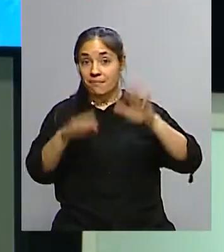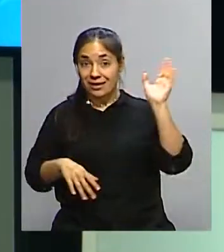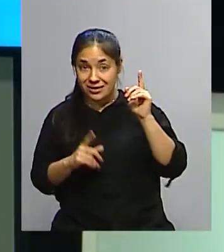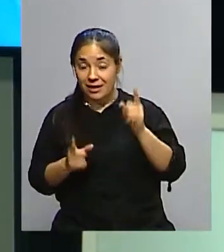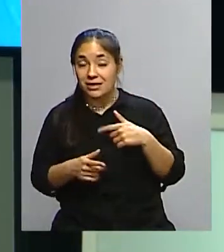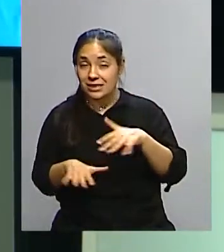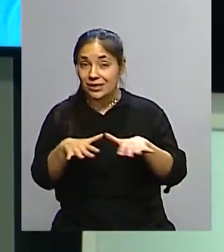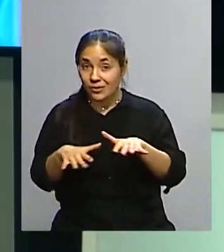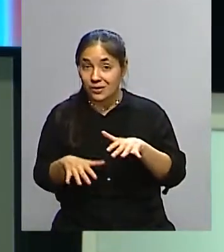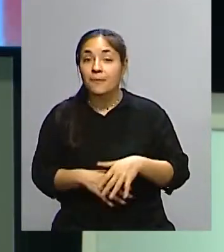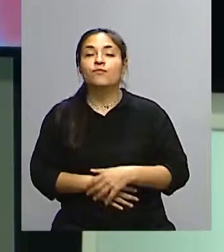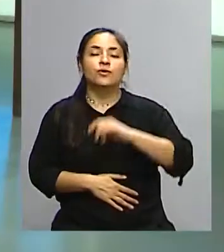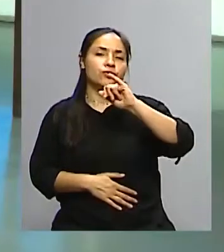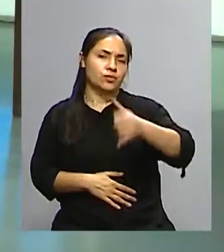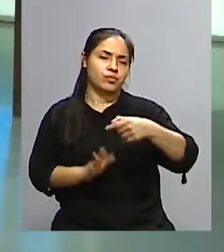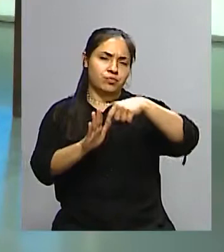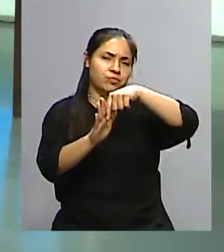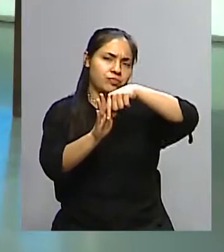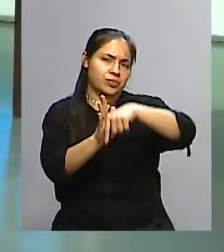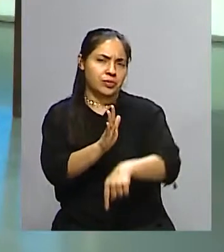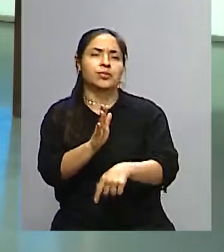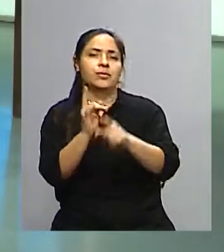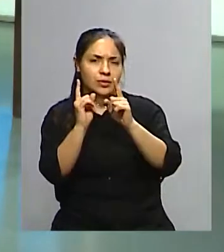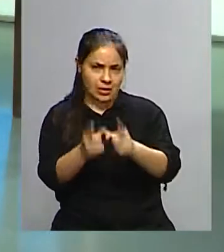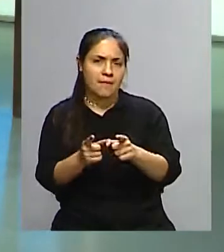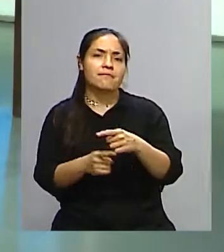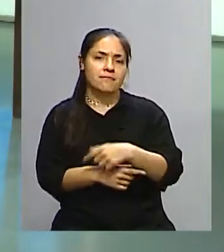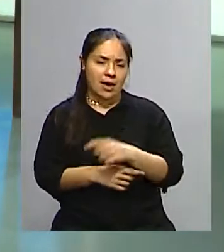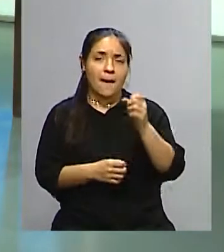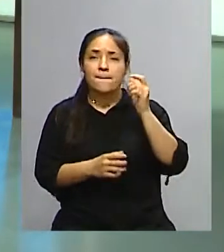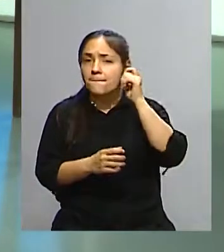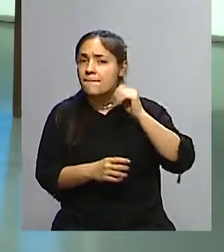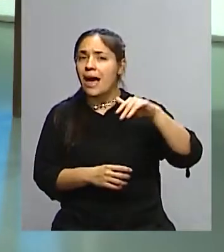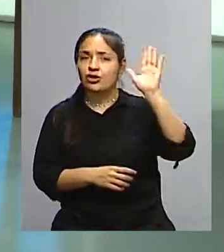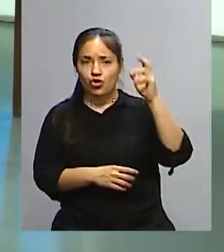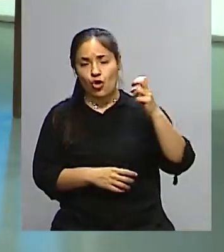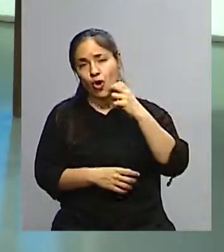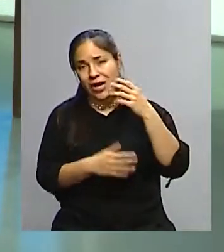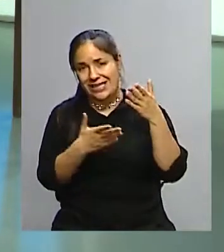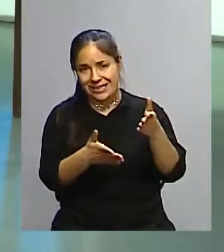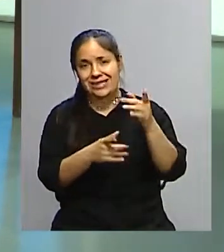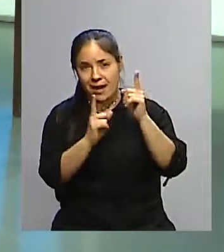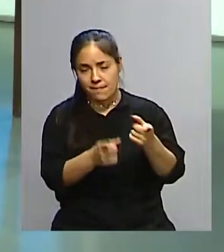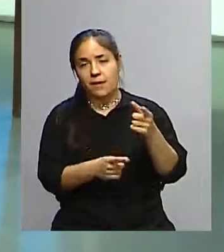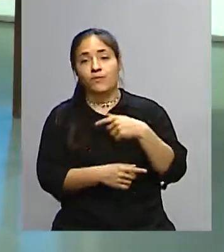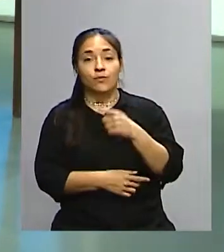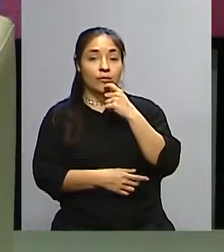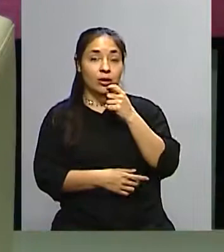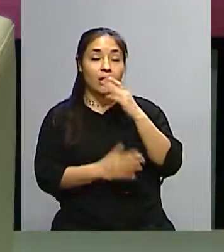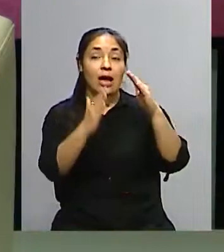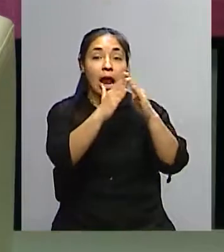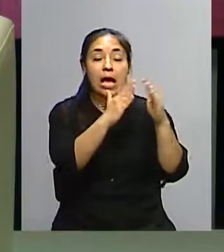esas situaciones. Profundizó muchísimo las situaciones de maltrato en las personas mayores, ¿sí? Porque, bueno, necesariamente no salían, no